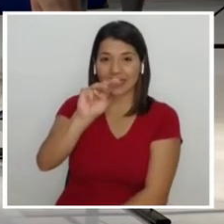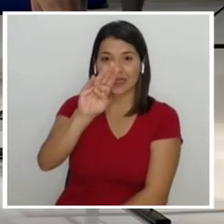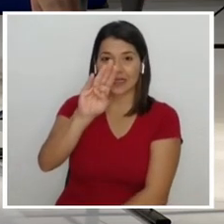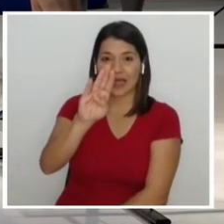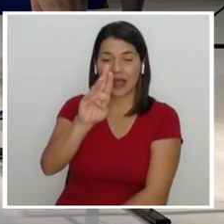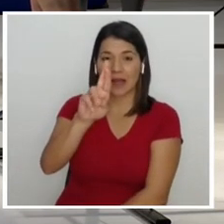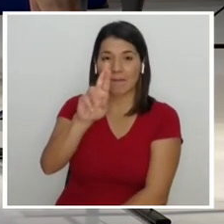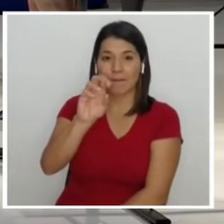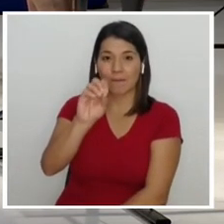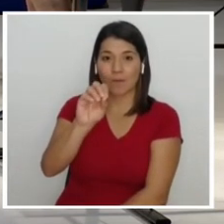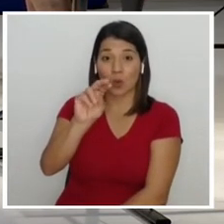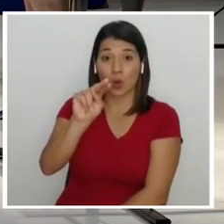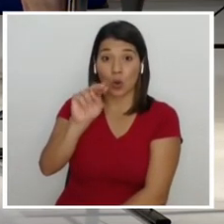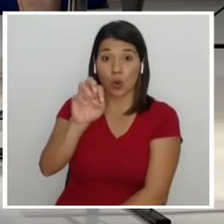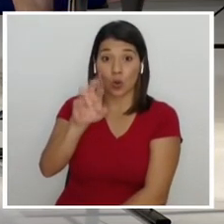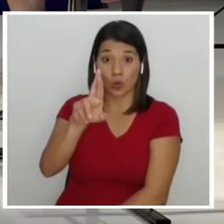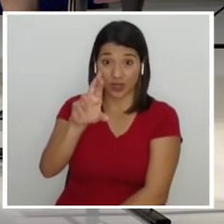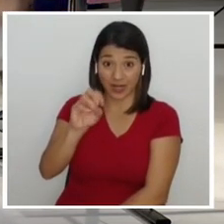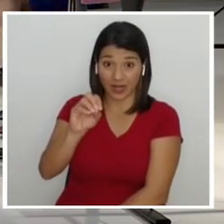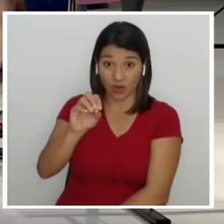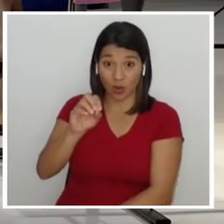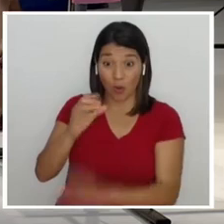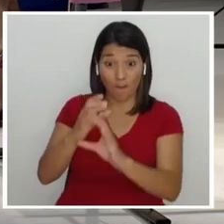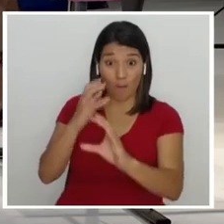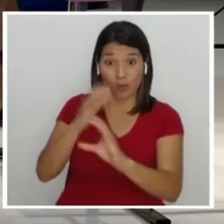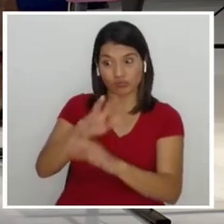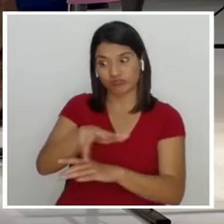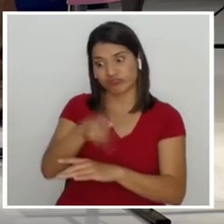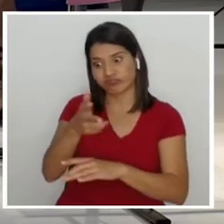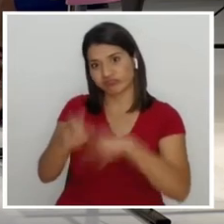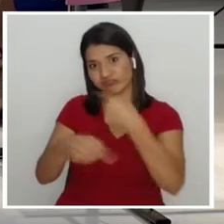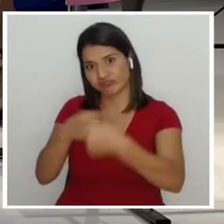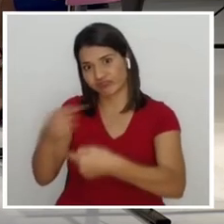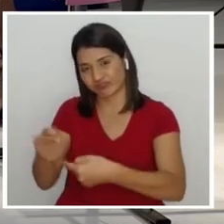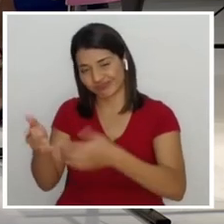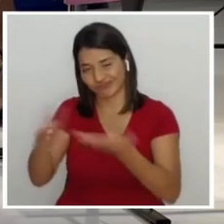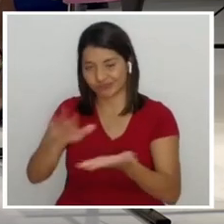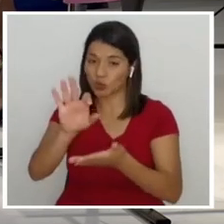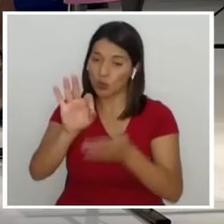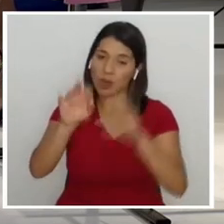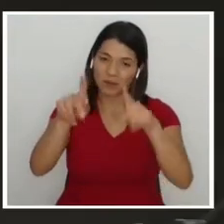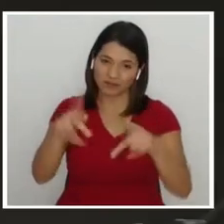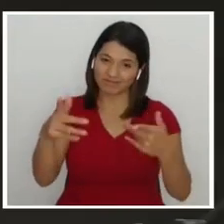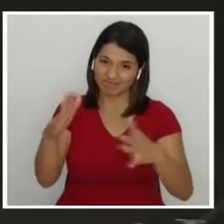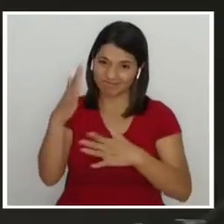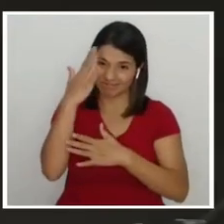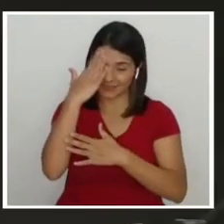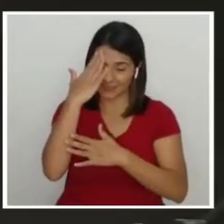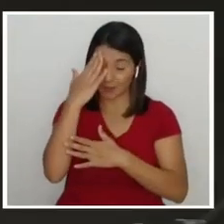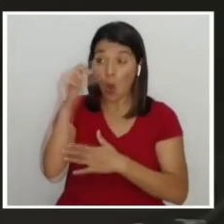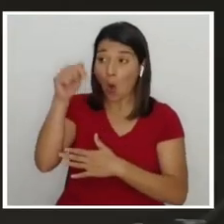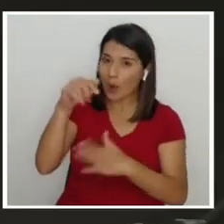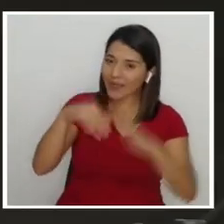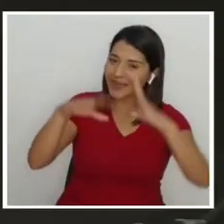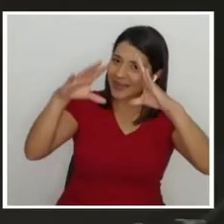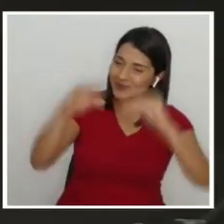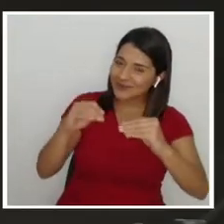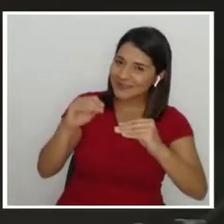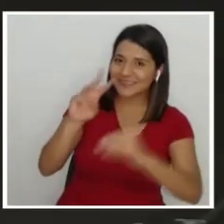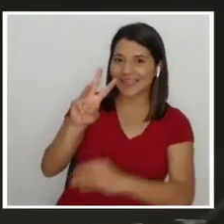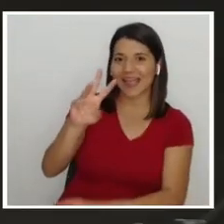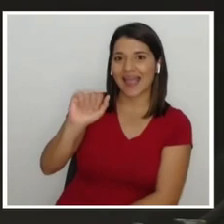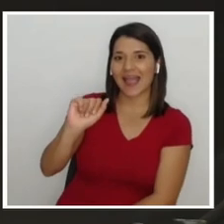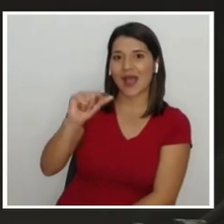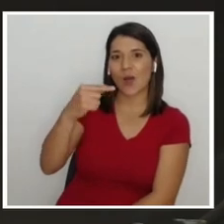damos la bienvenida a ellos y gracias por estar con nosotros, don Wagner. Bueno, primero que nada, 41 años como voluntario de la Cruz